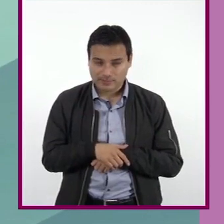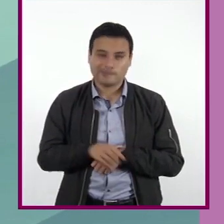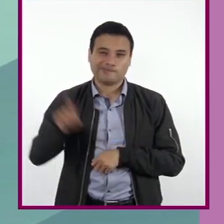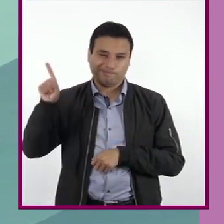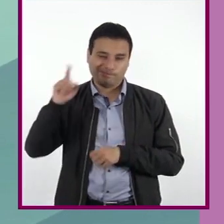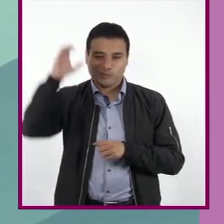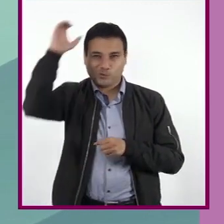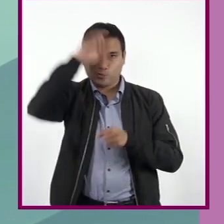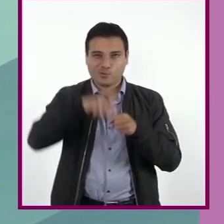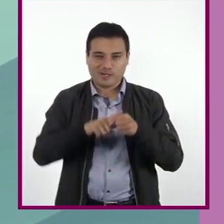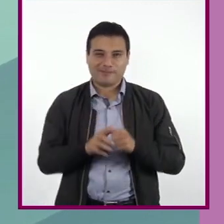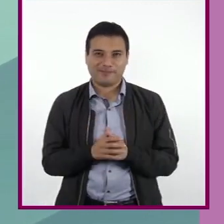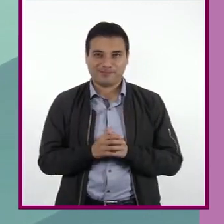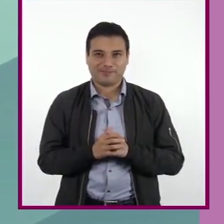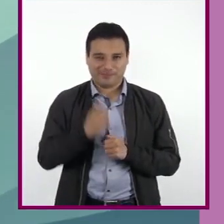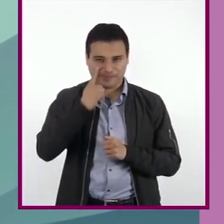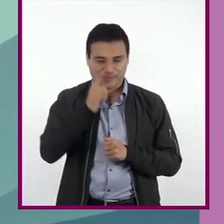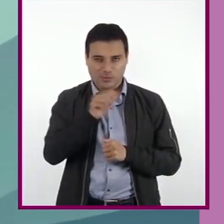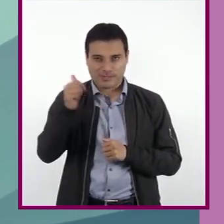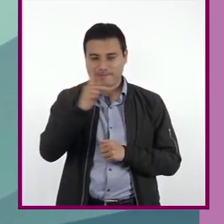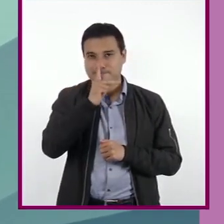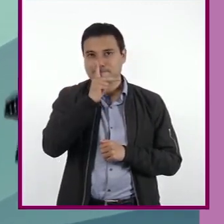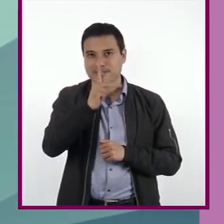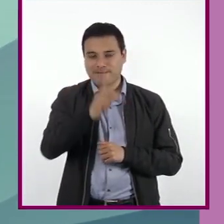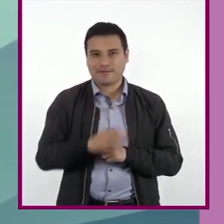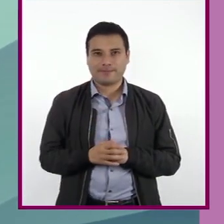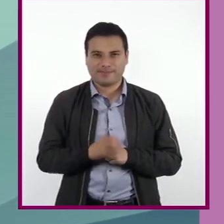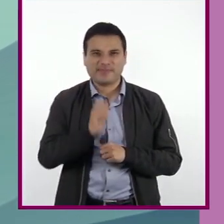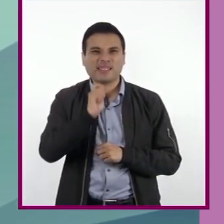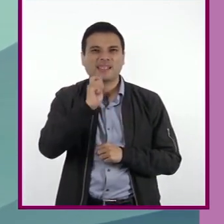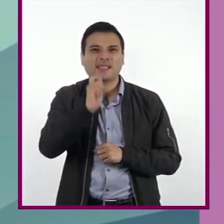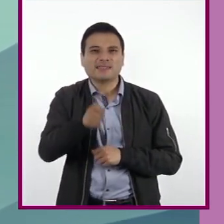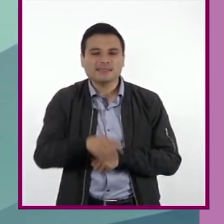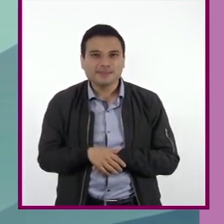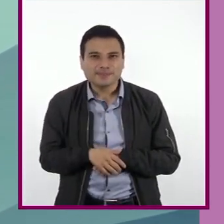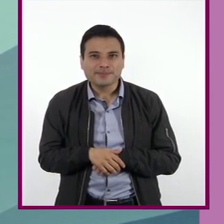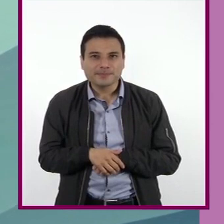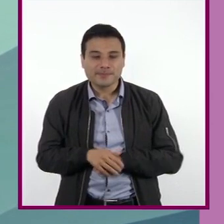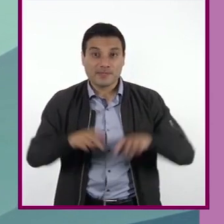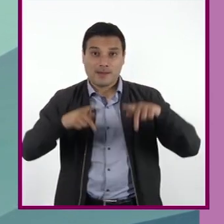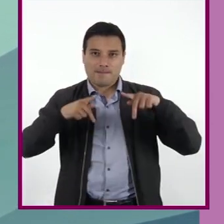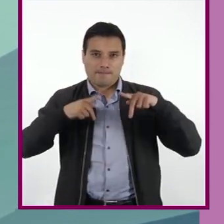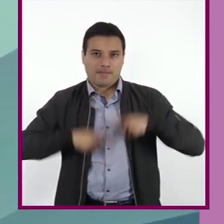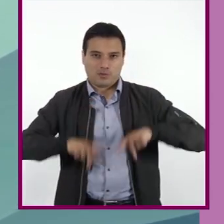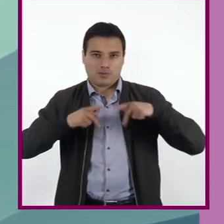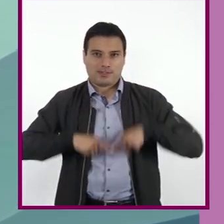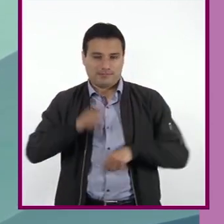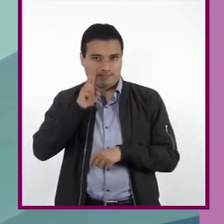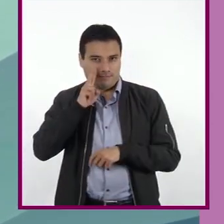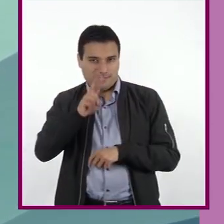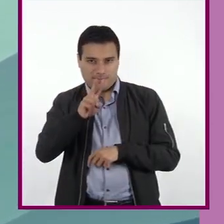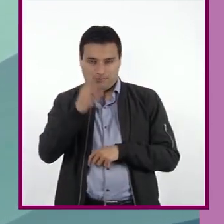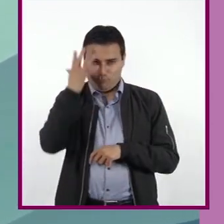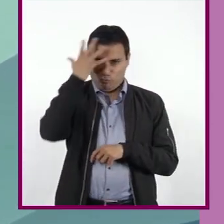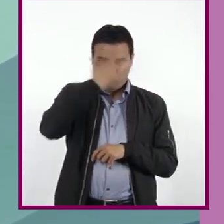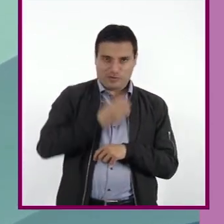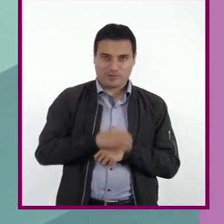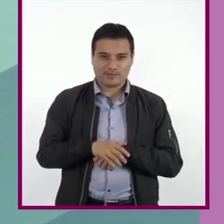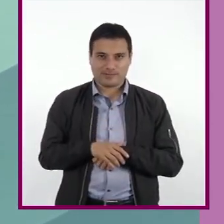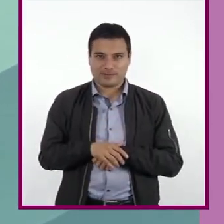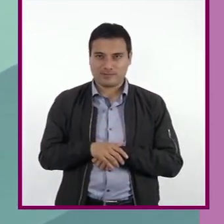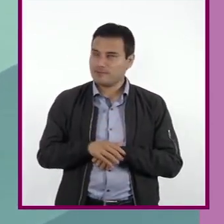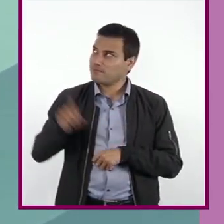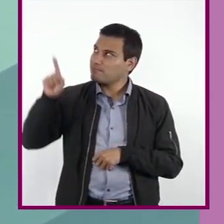cultura. El siguiente concepto tiene que ver con la forma de percibir la belleza natural. ¿Ya